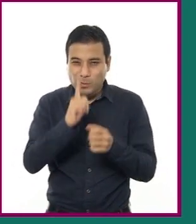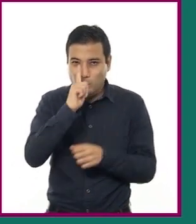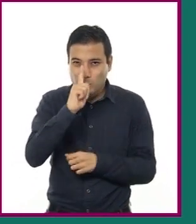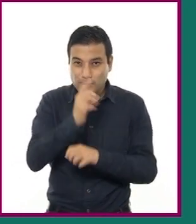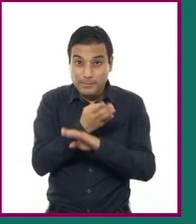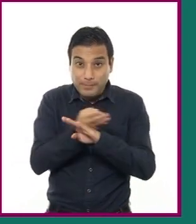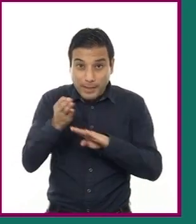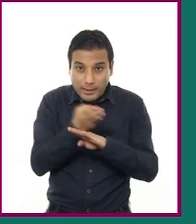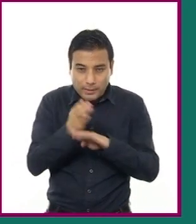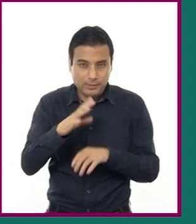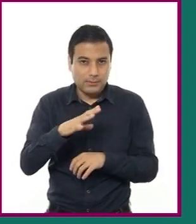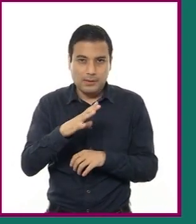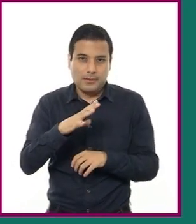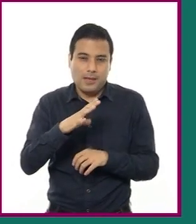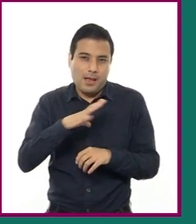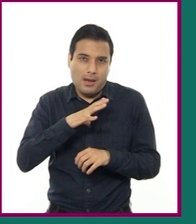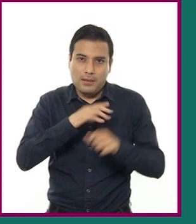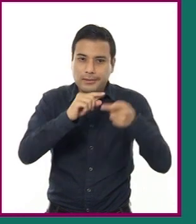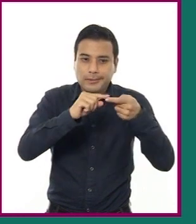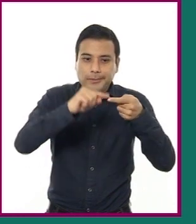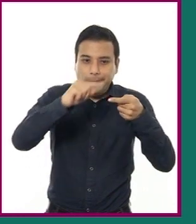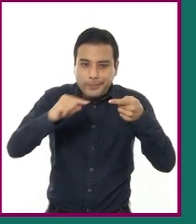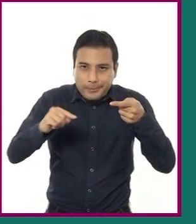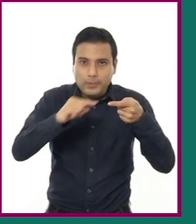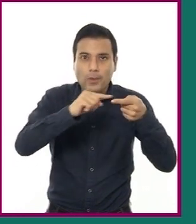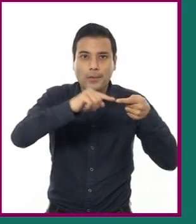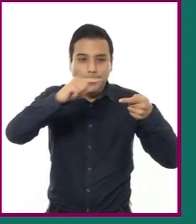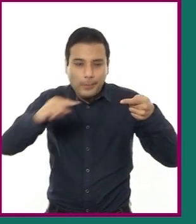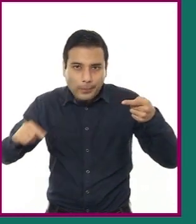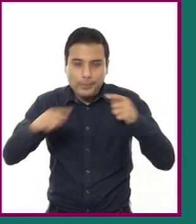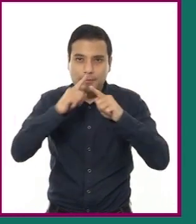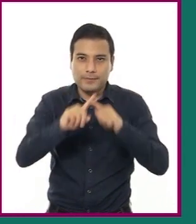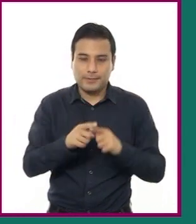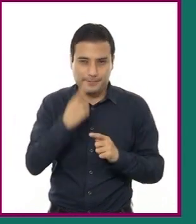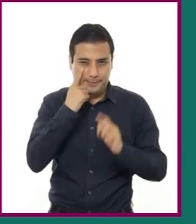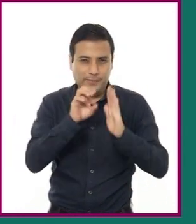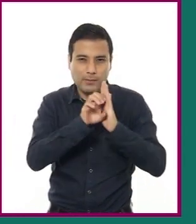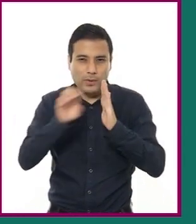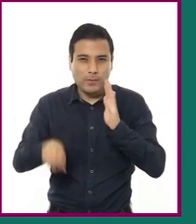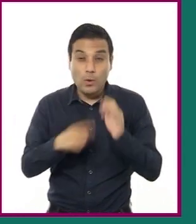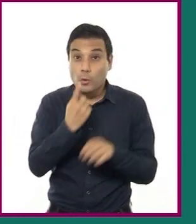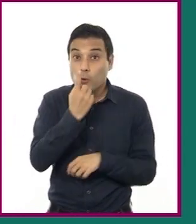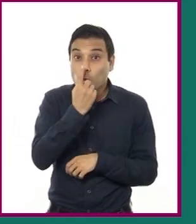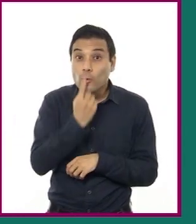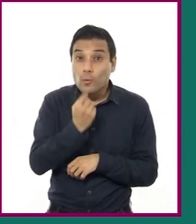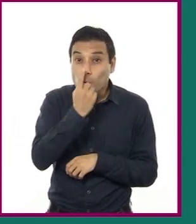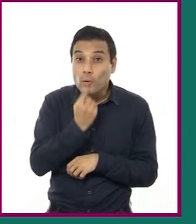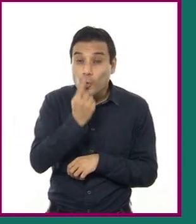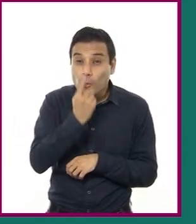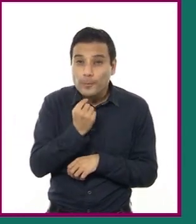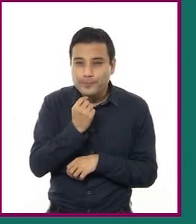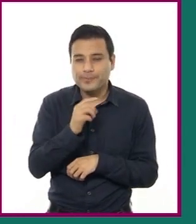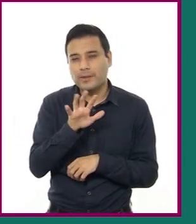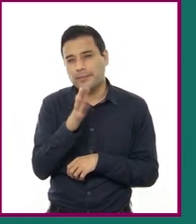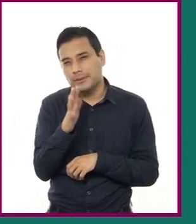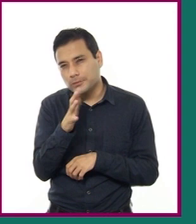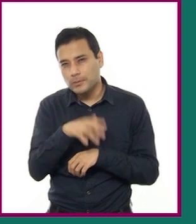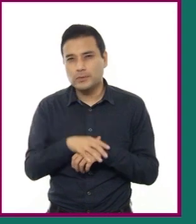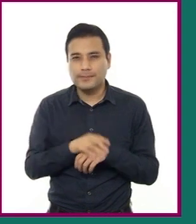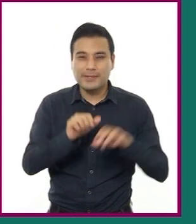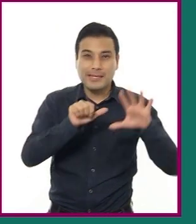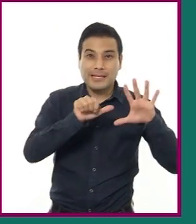propia longitud de onda y frecuencia. Por ejemplo, los rojos tienen una longitud de onda comprendida entre